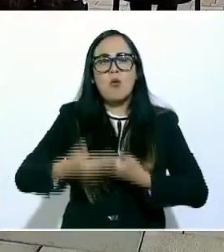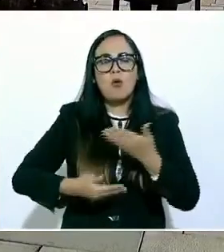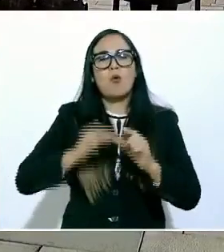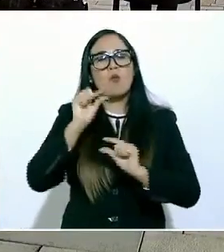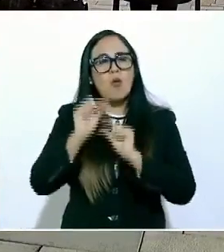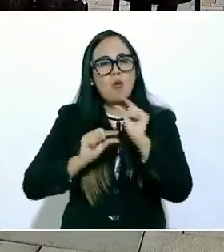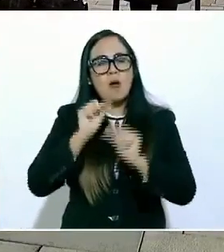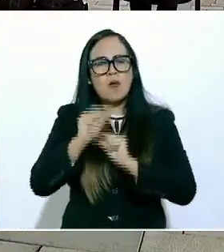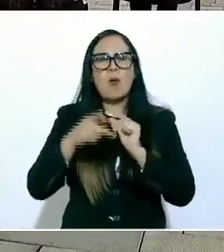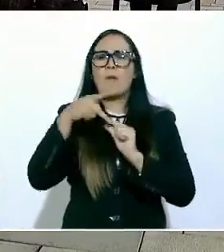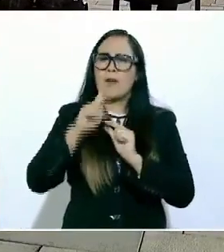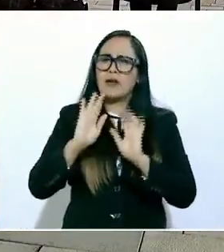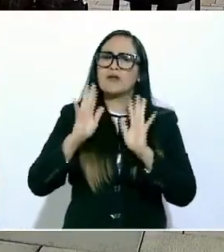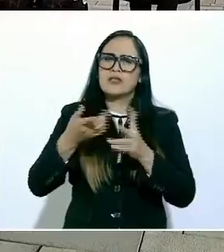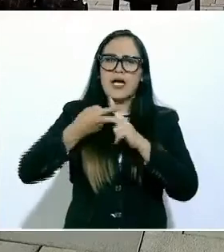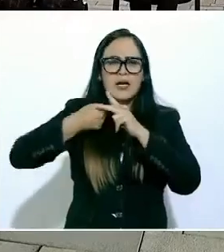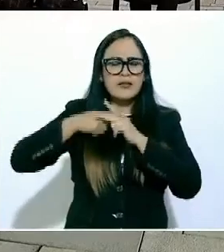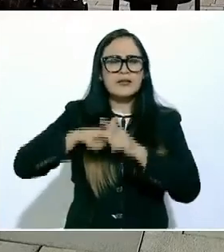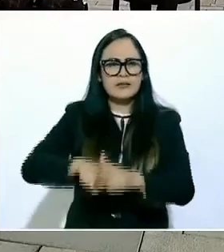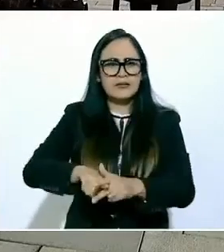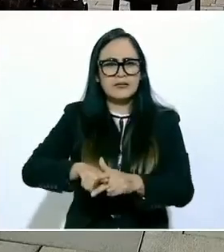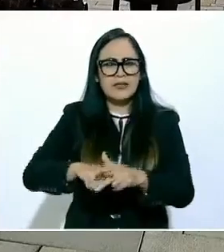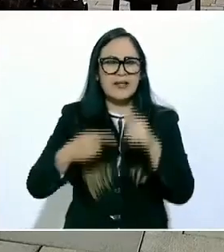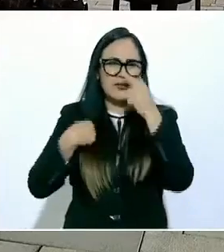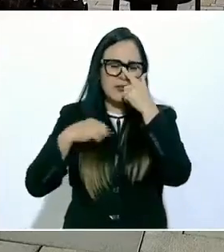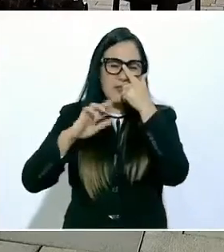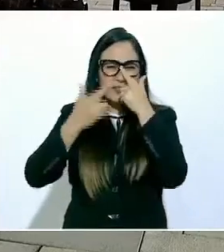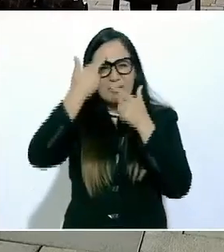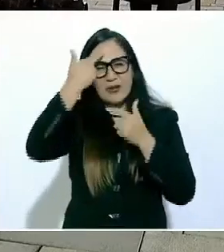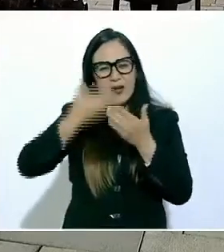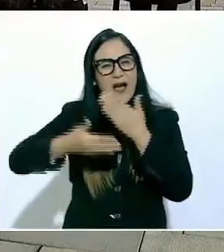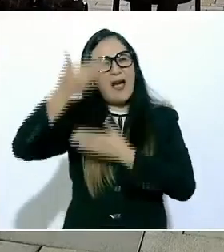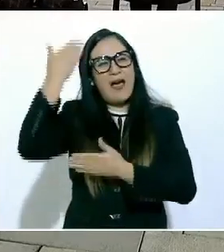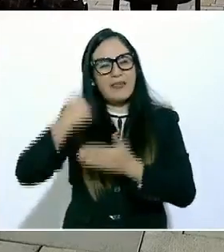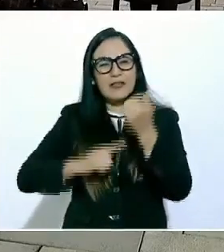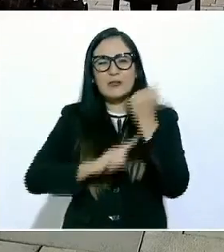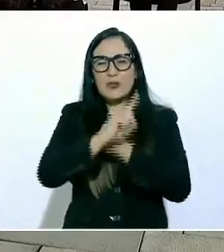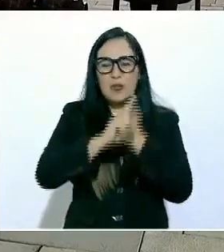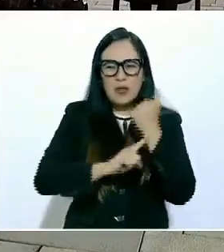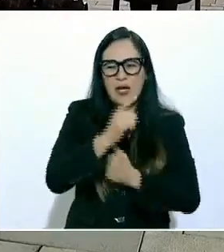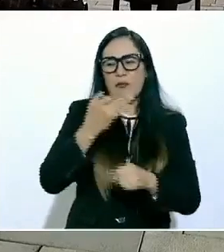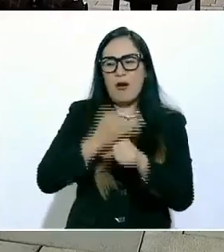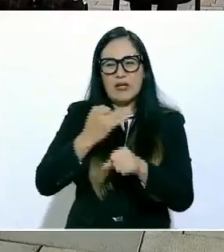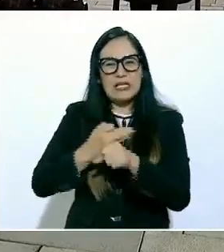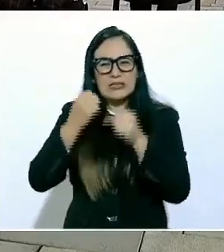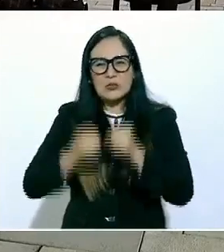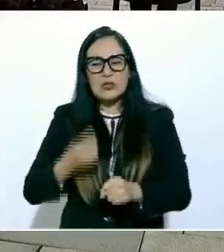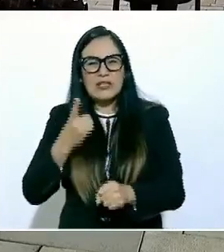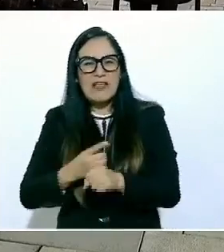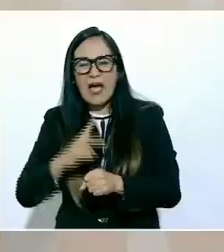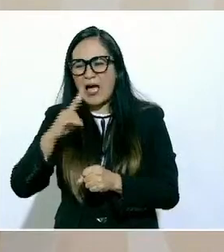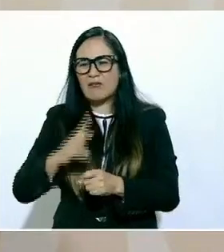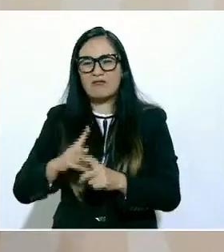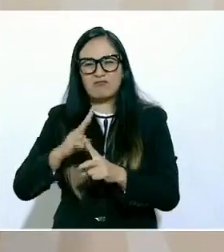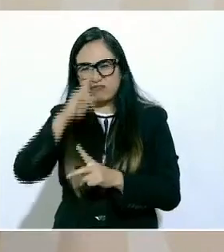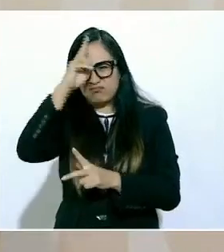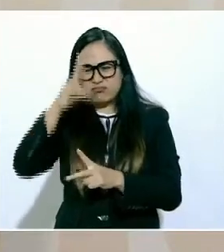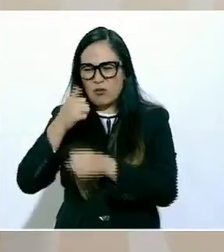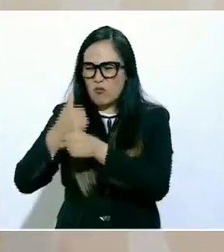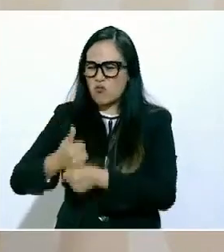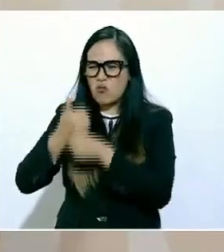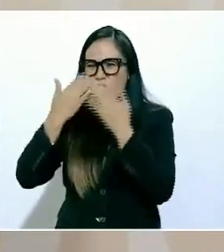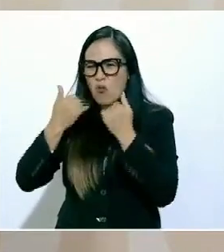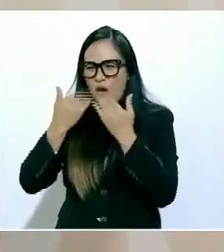Yo recuerdo que cuando hablaba de enfrentar así el problema de la inseguridad y de la violencia, me decían, sí, eso está